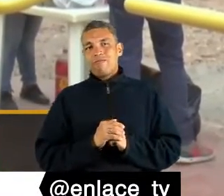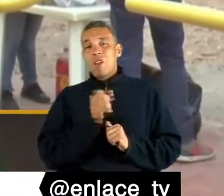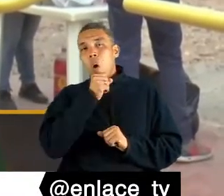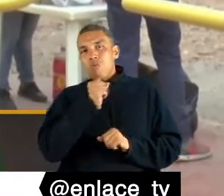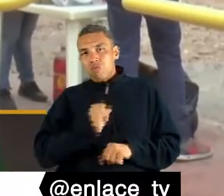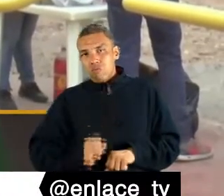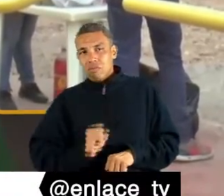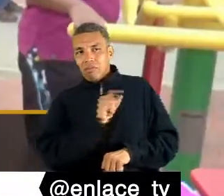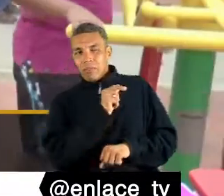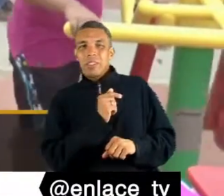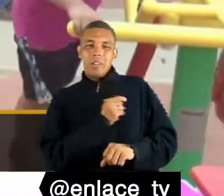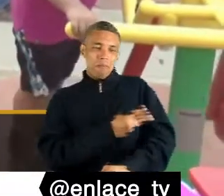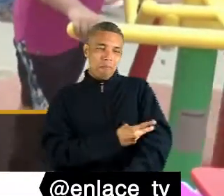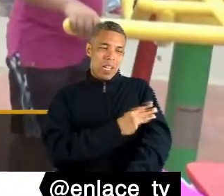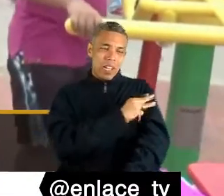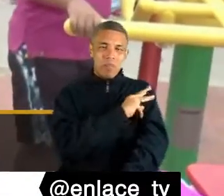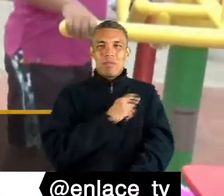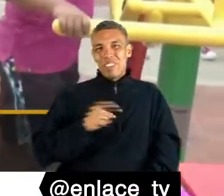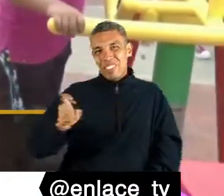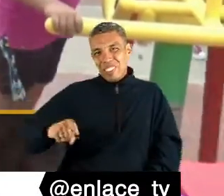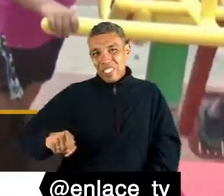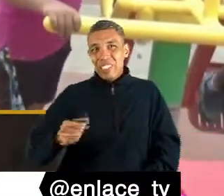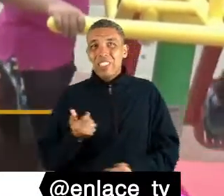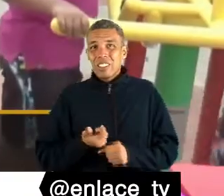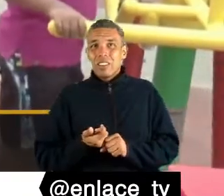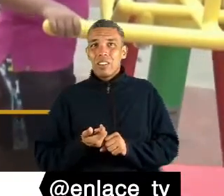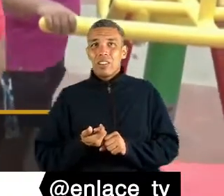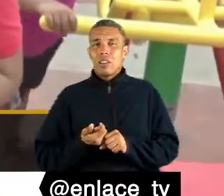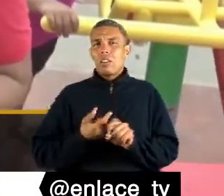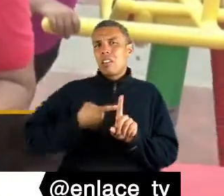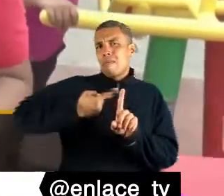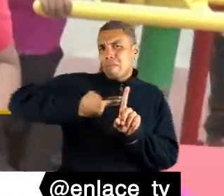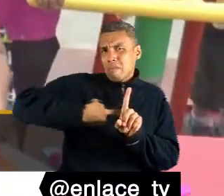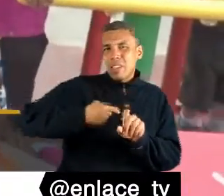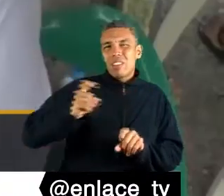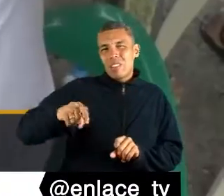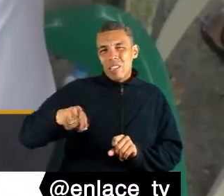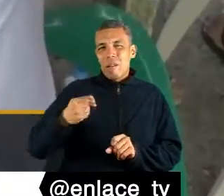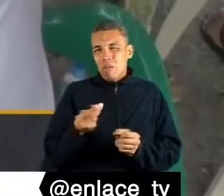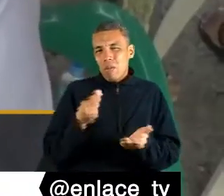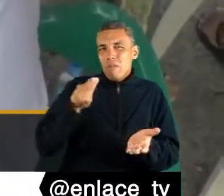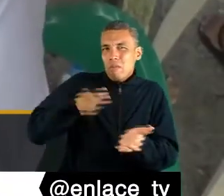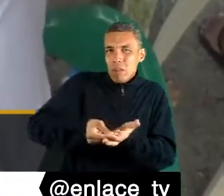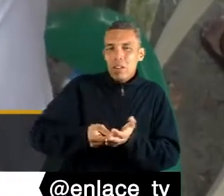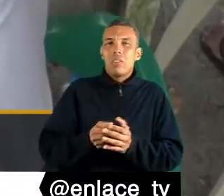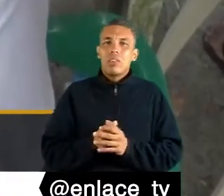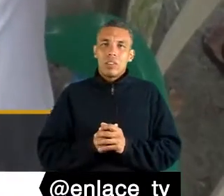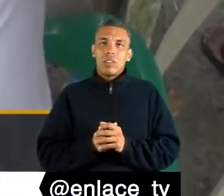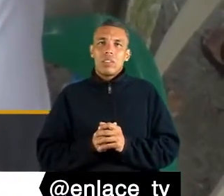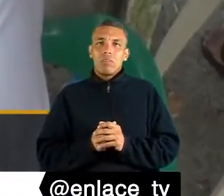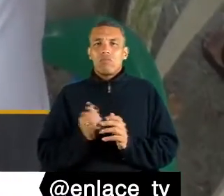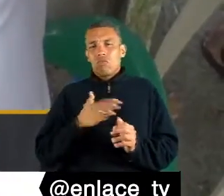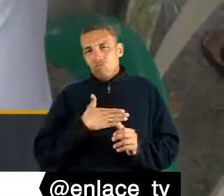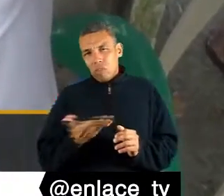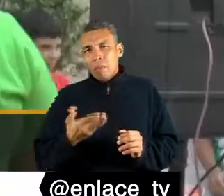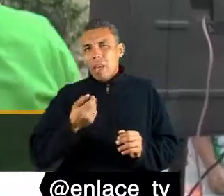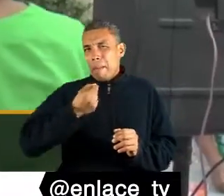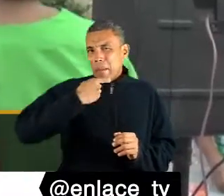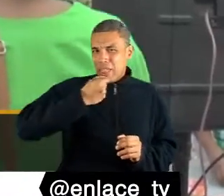barrio María Eugenia, y necesitamos cancelar un arriendo que debemos allí. Y igual para los niños del hospital, comprar medicamentos